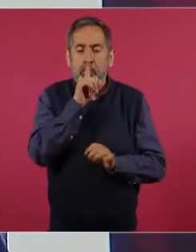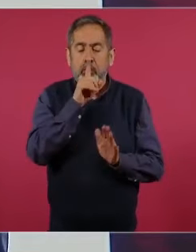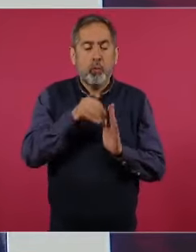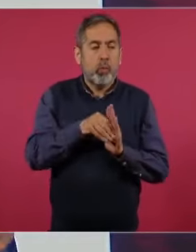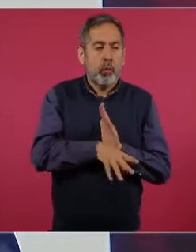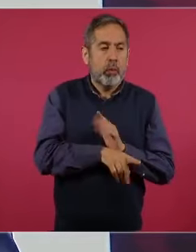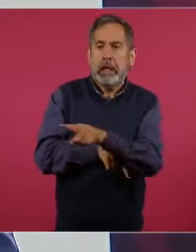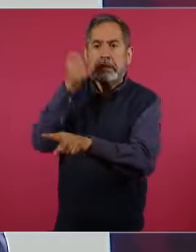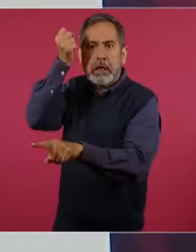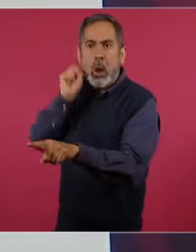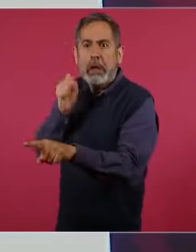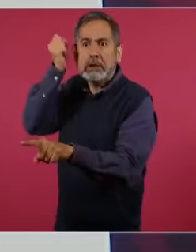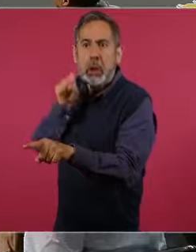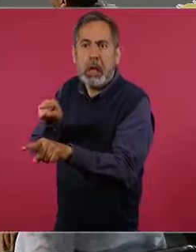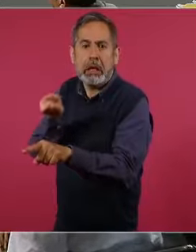nada.